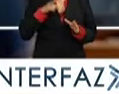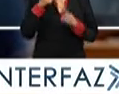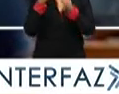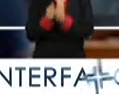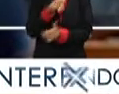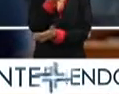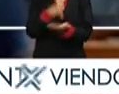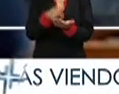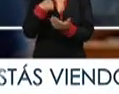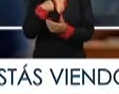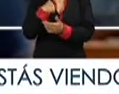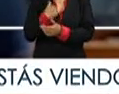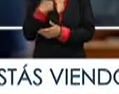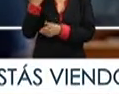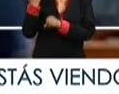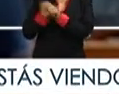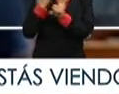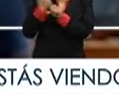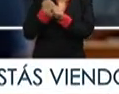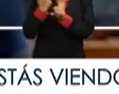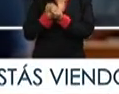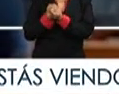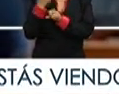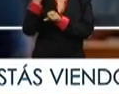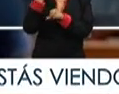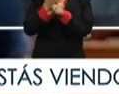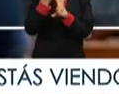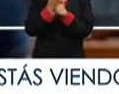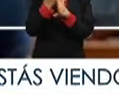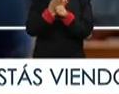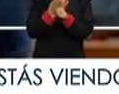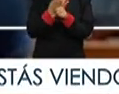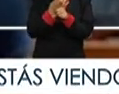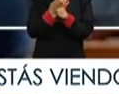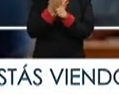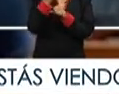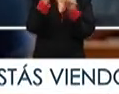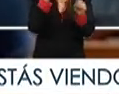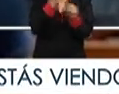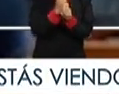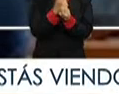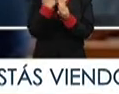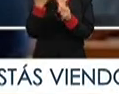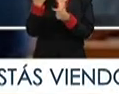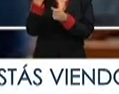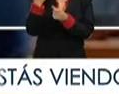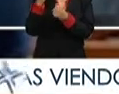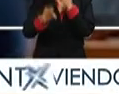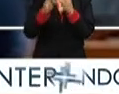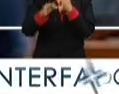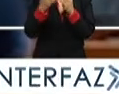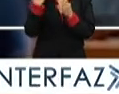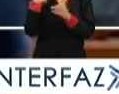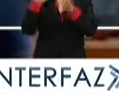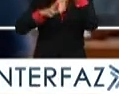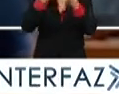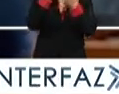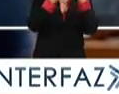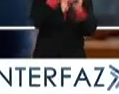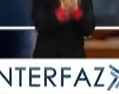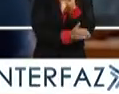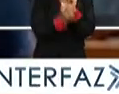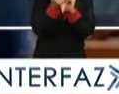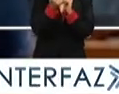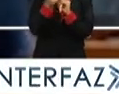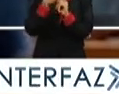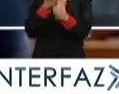instancia ya me estuve practicando, porque fue mi cuarto año en el servicio, de último año de normal, y pues me